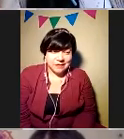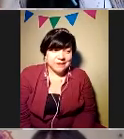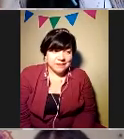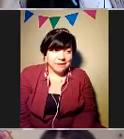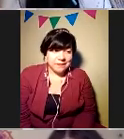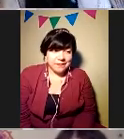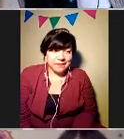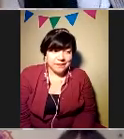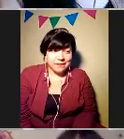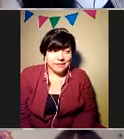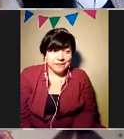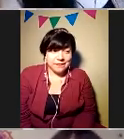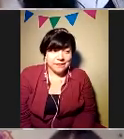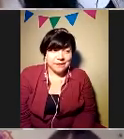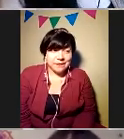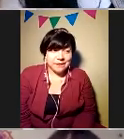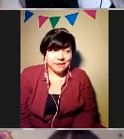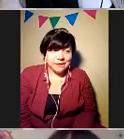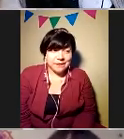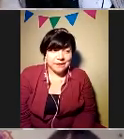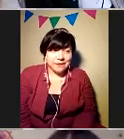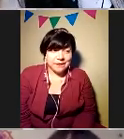de, básicamente casi nada de calidad.